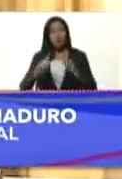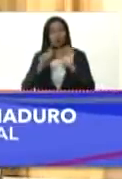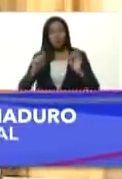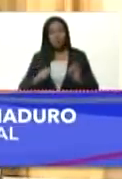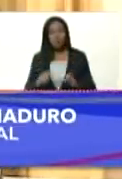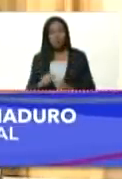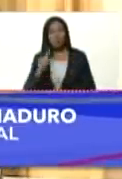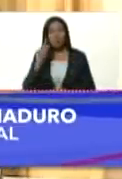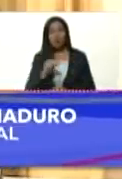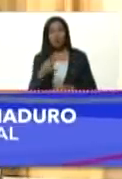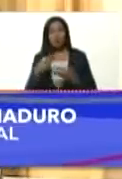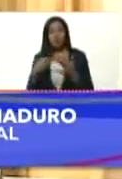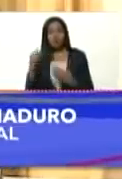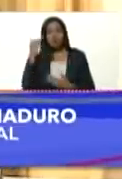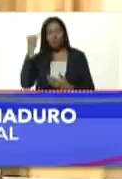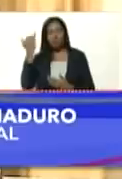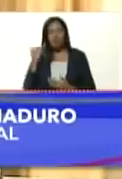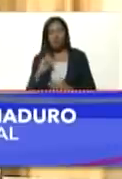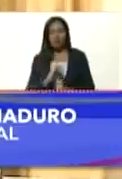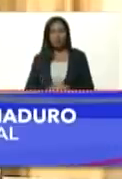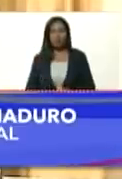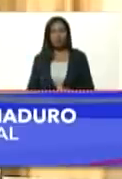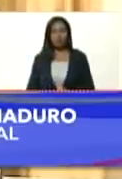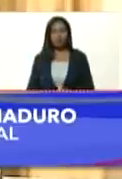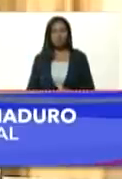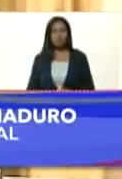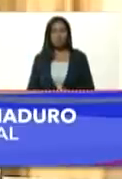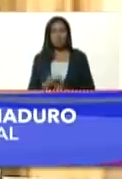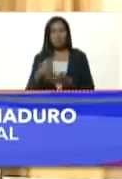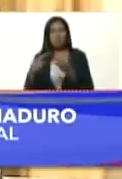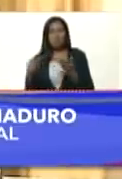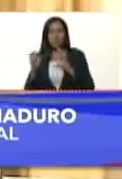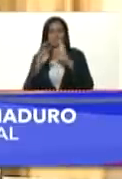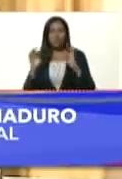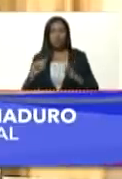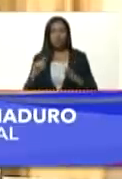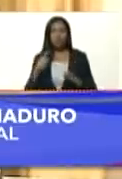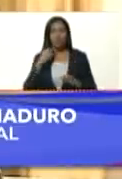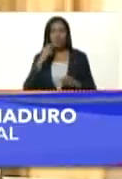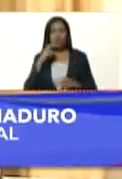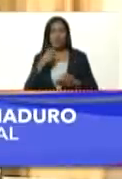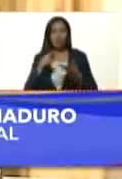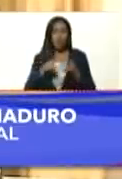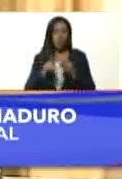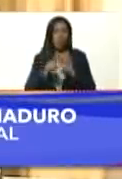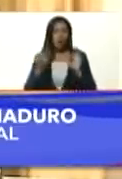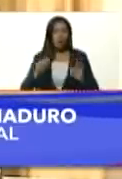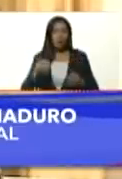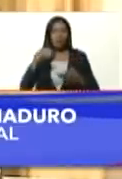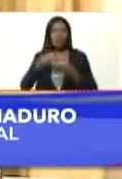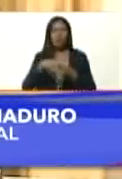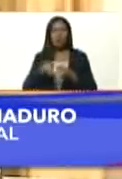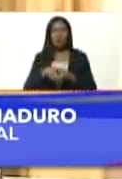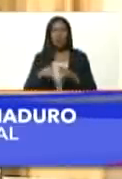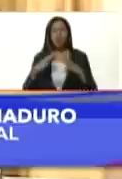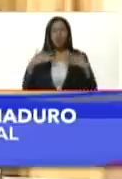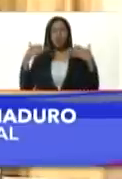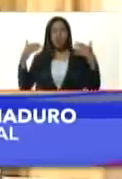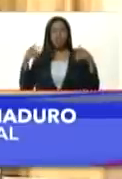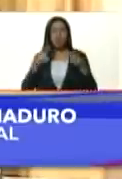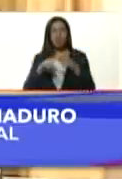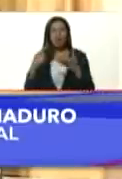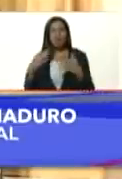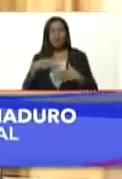las pequeñeces ideológicas, en las diferencias miserables y poner lo grande que son